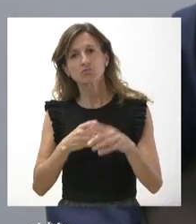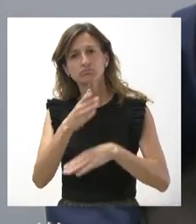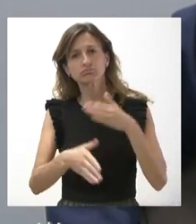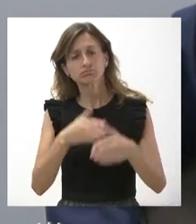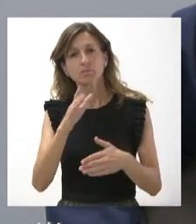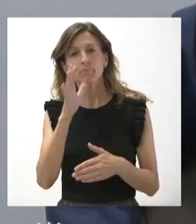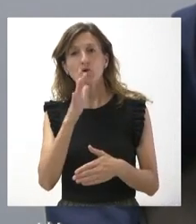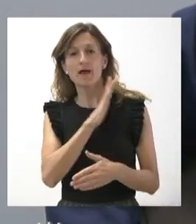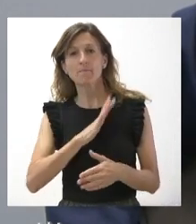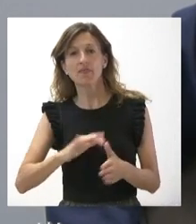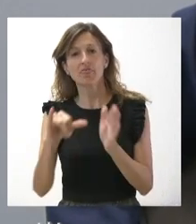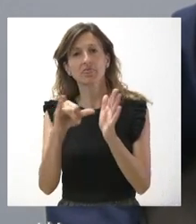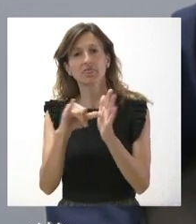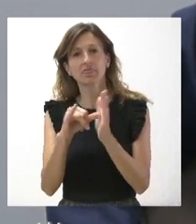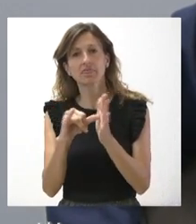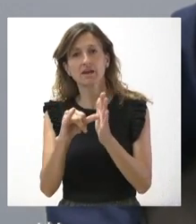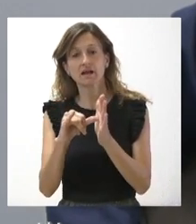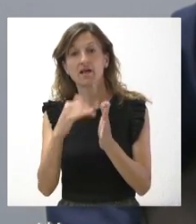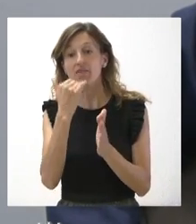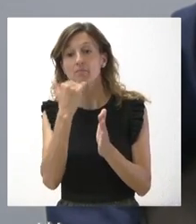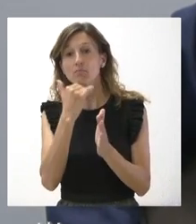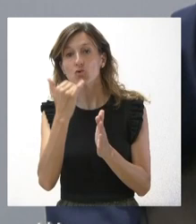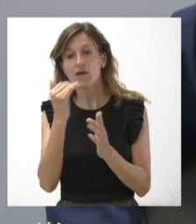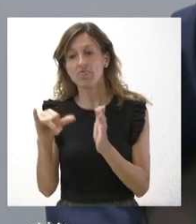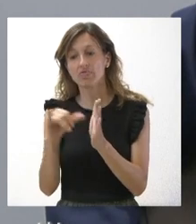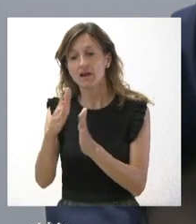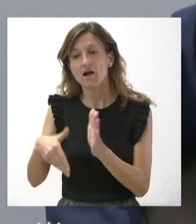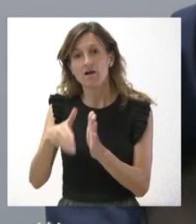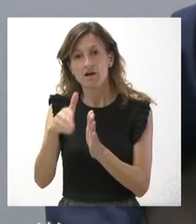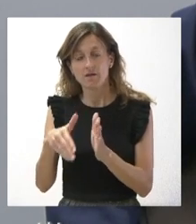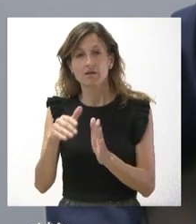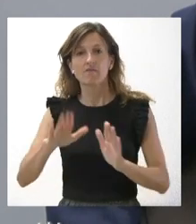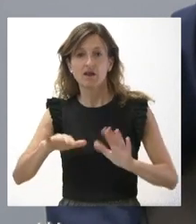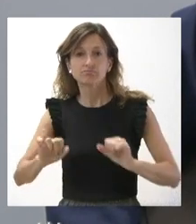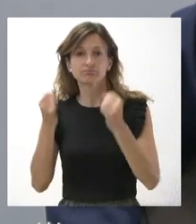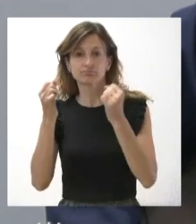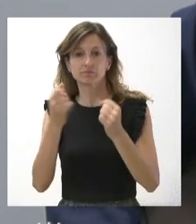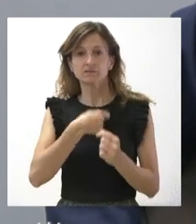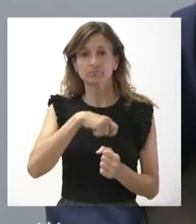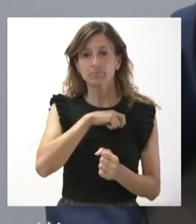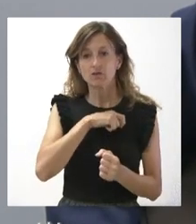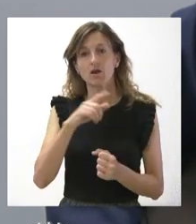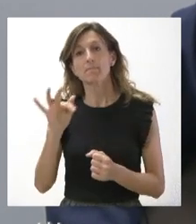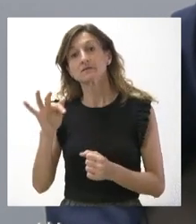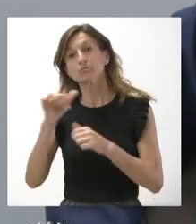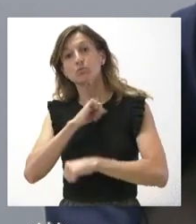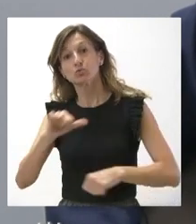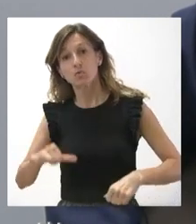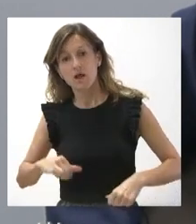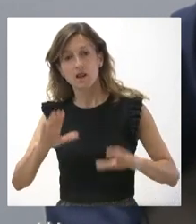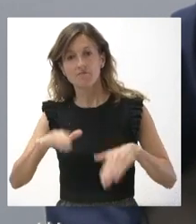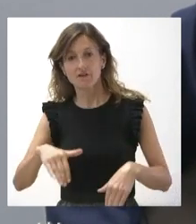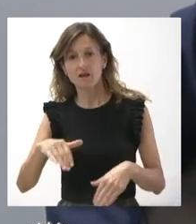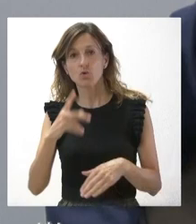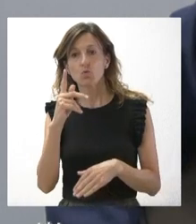que amenazaba entrar a Castilla y León por Zamora, a la zona del Atedo, y que, bueno, logramos entre los medios españoles y los medios portugueses dejar a